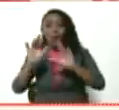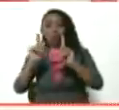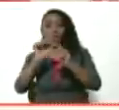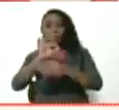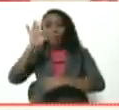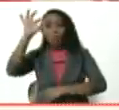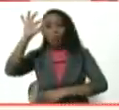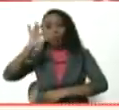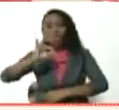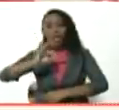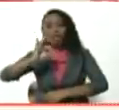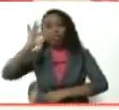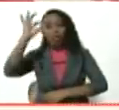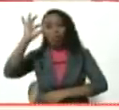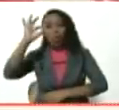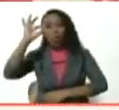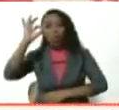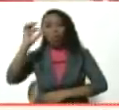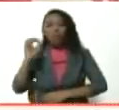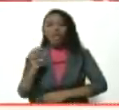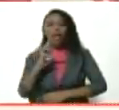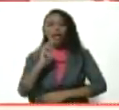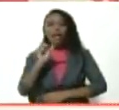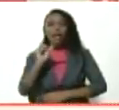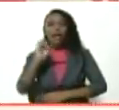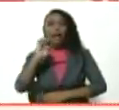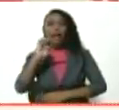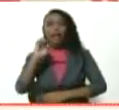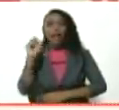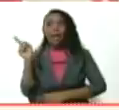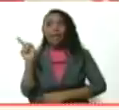62,11% del REC.